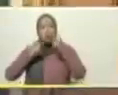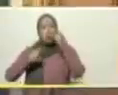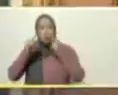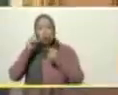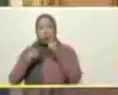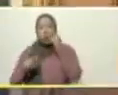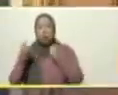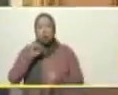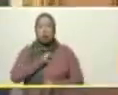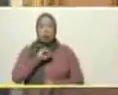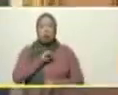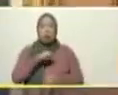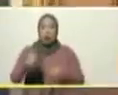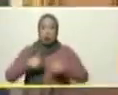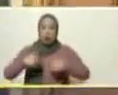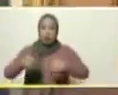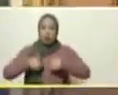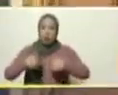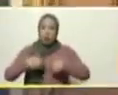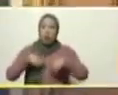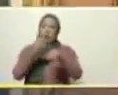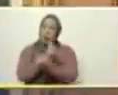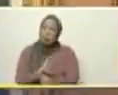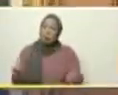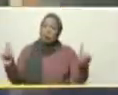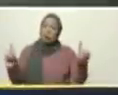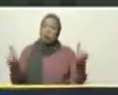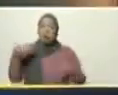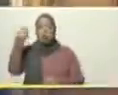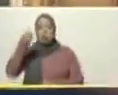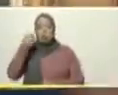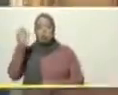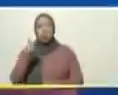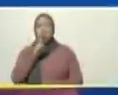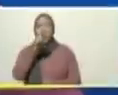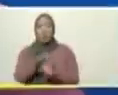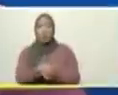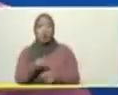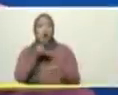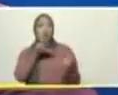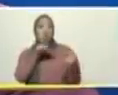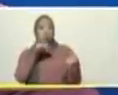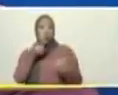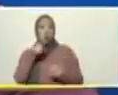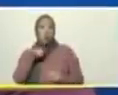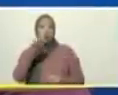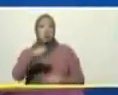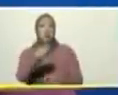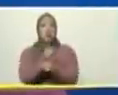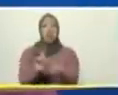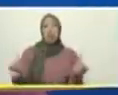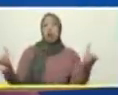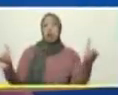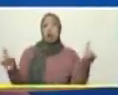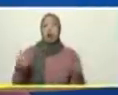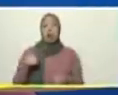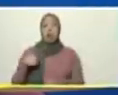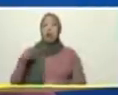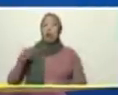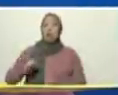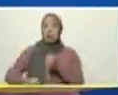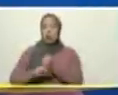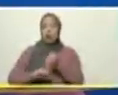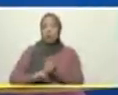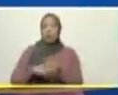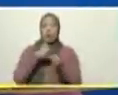Estado contra una democracia de aquellos que se llenan la boca diciendo que son demócratas, ¿no? Pero